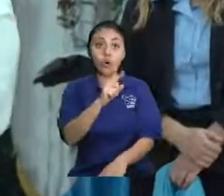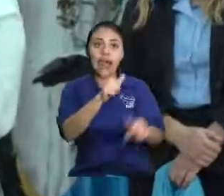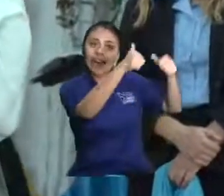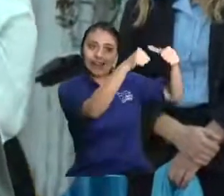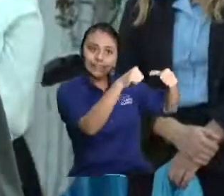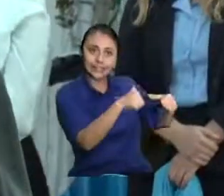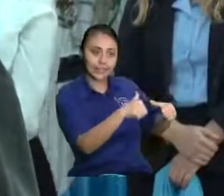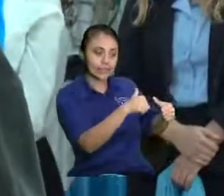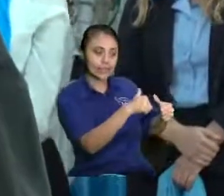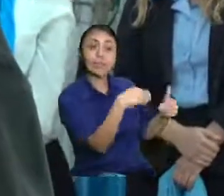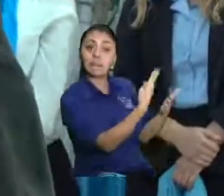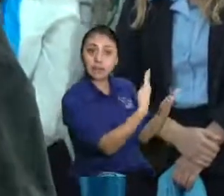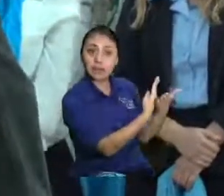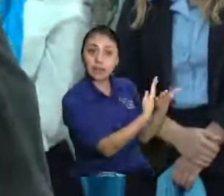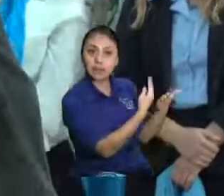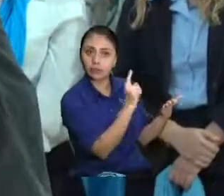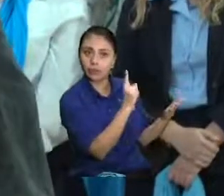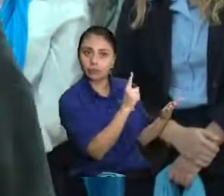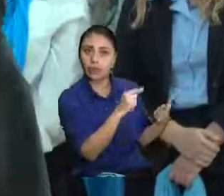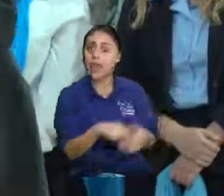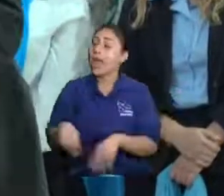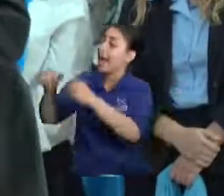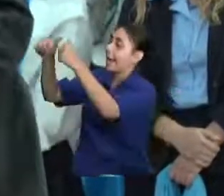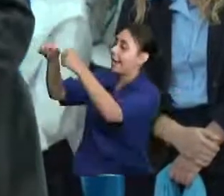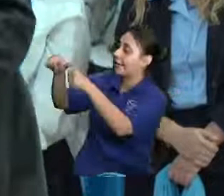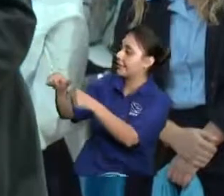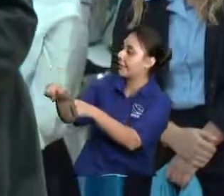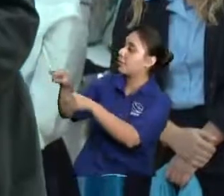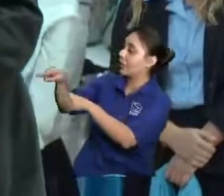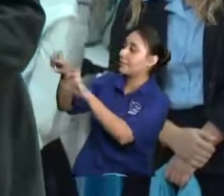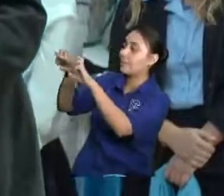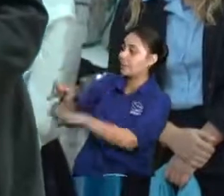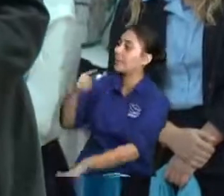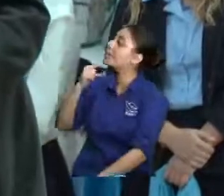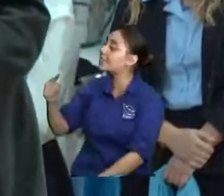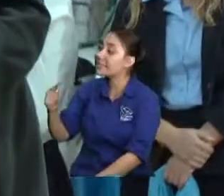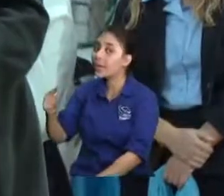Entonces, cuando se dice no menosprecies las profecías, está hablando de esas profecías.